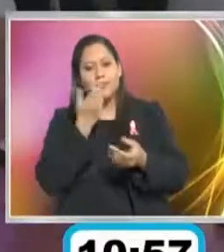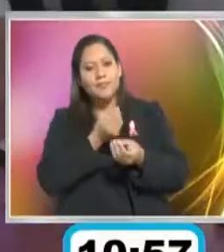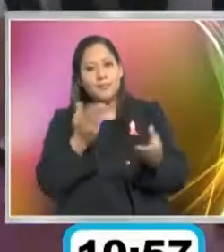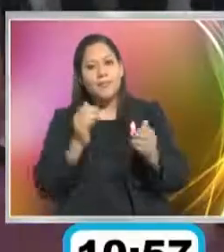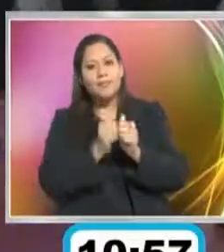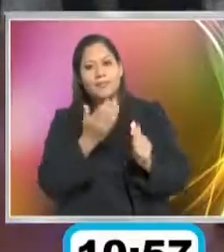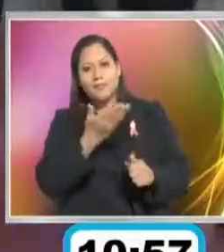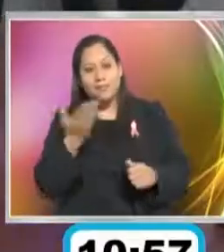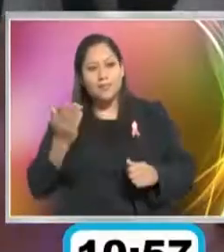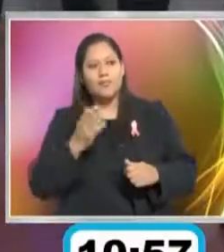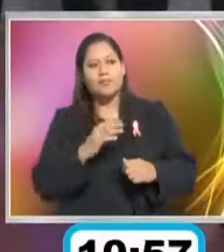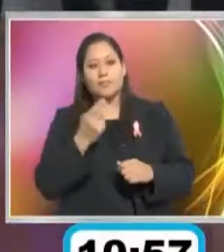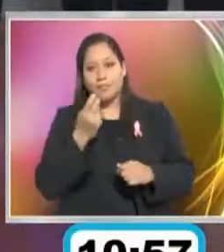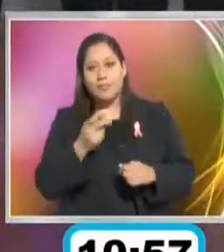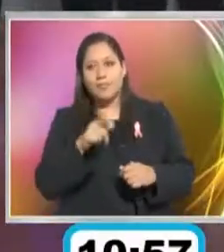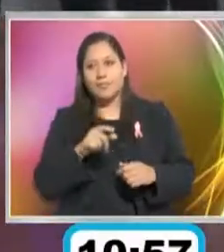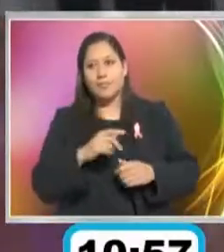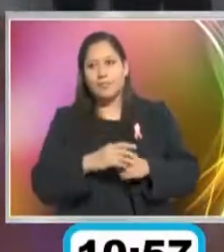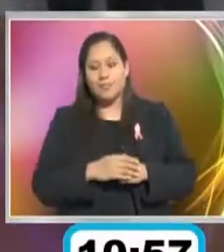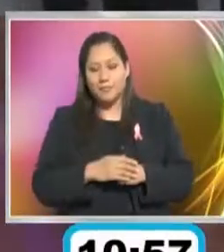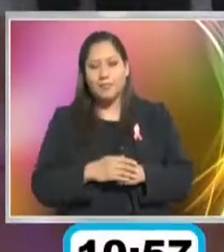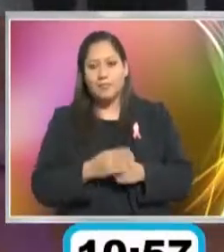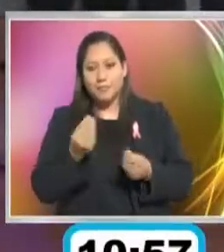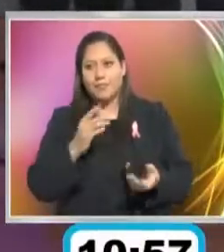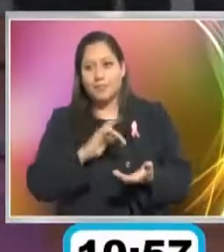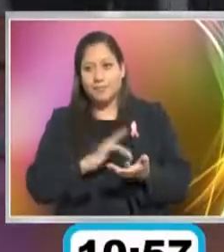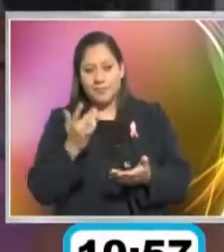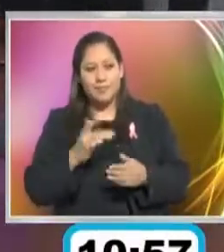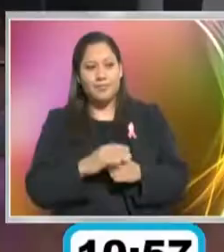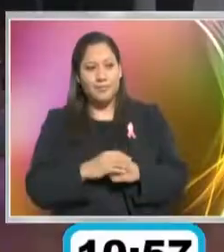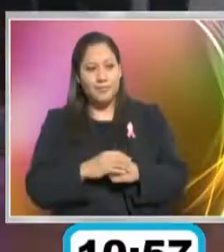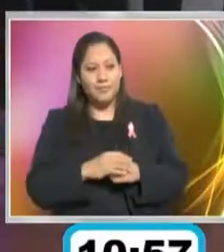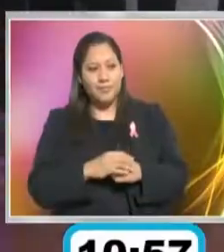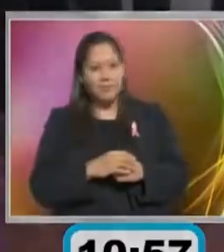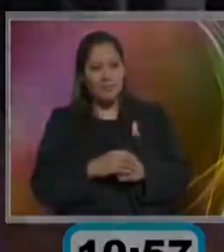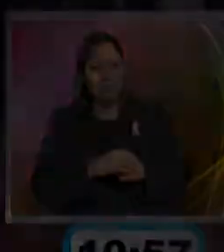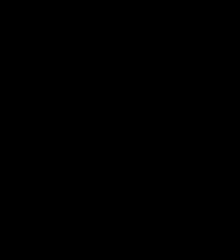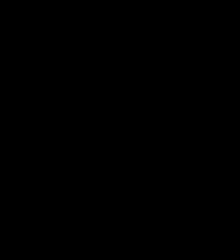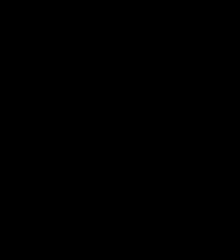ustedes esta presentación. lindo. Muchísimas gracias. Gracias. Ay,